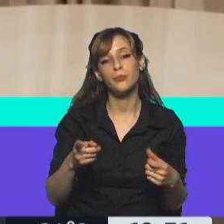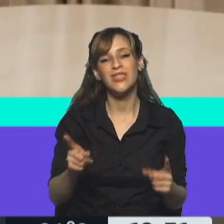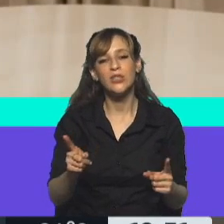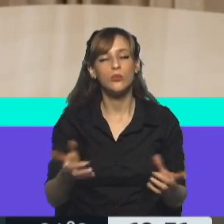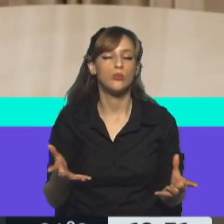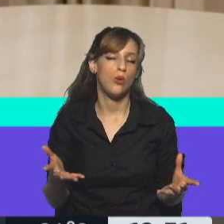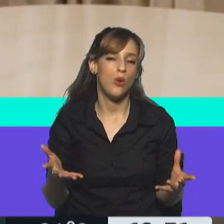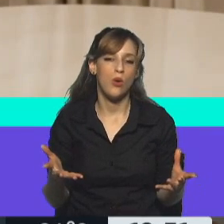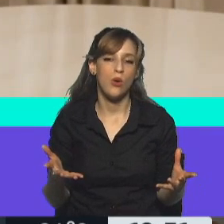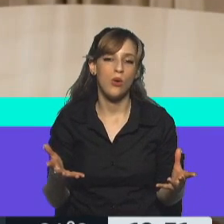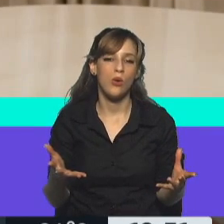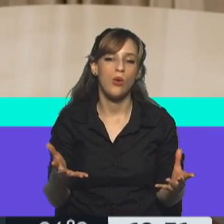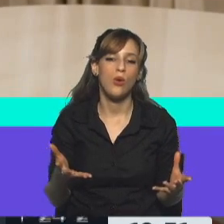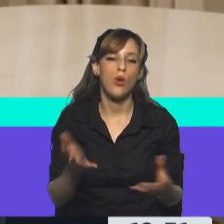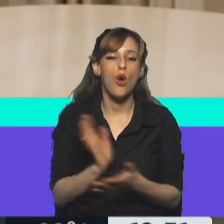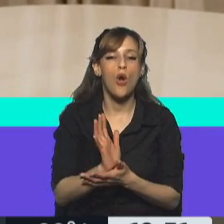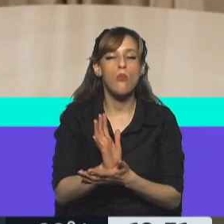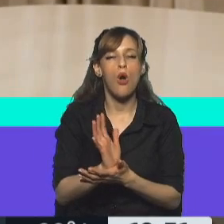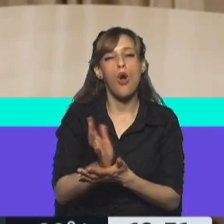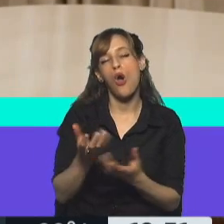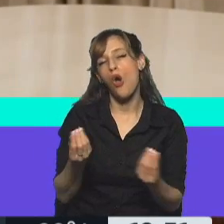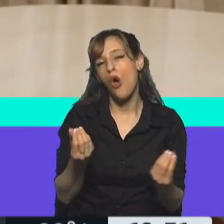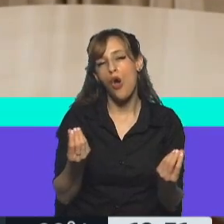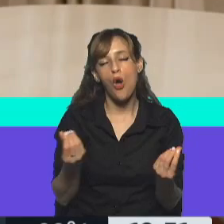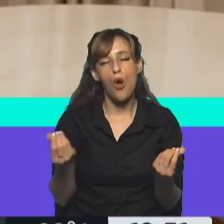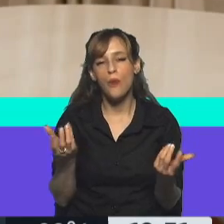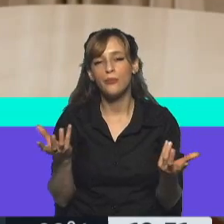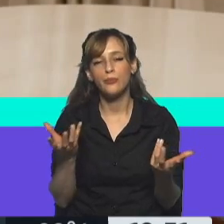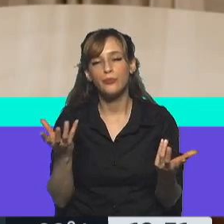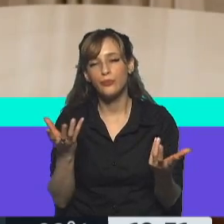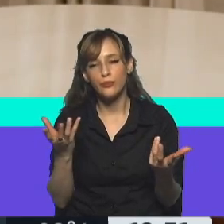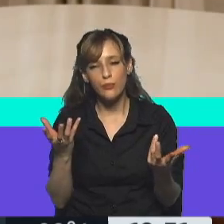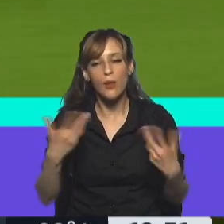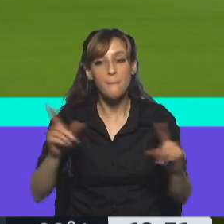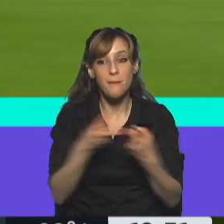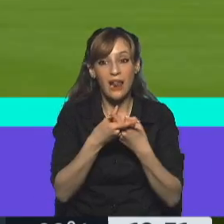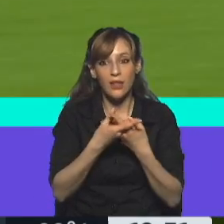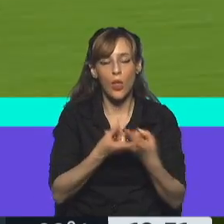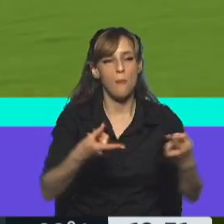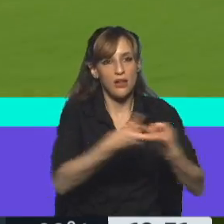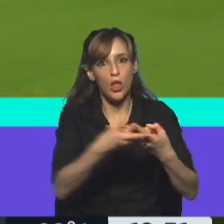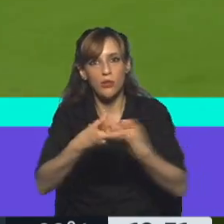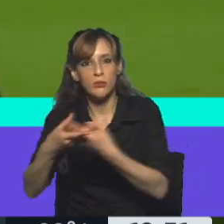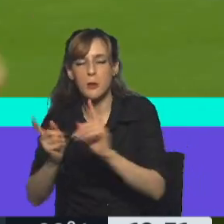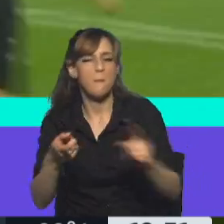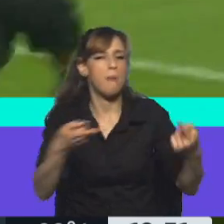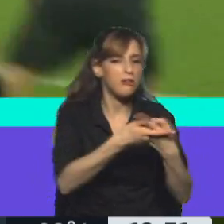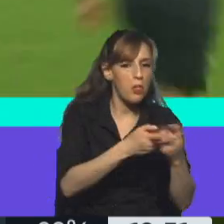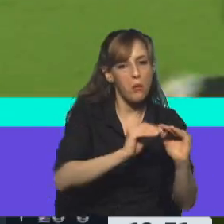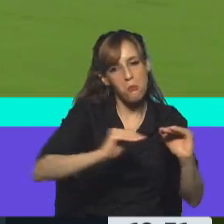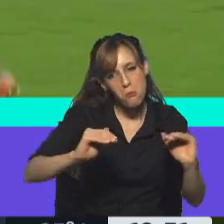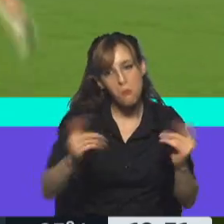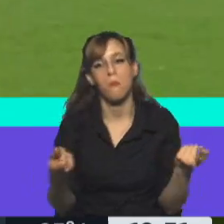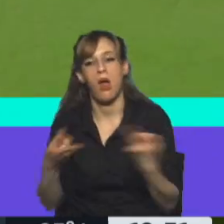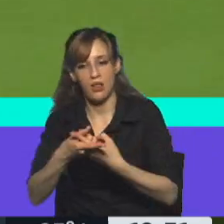tengamos una continuidad a nivel de partido, pero la verdad que en